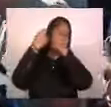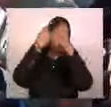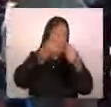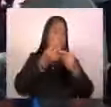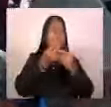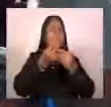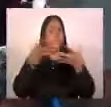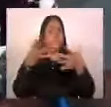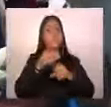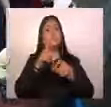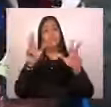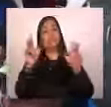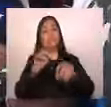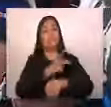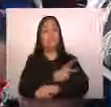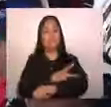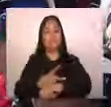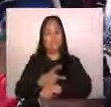historia.